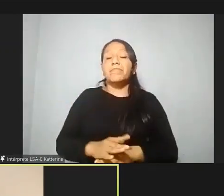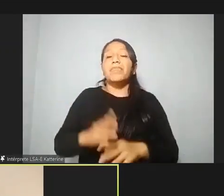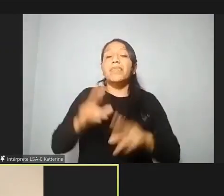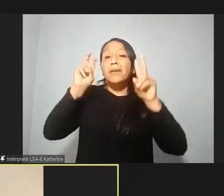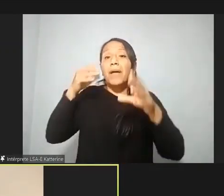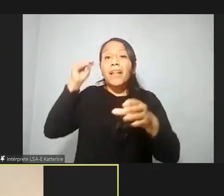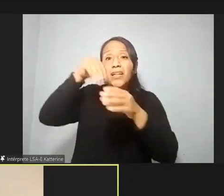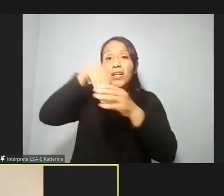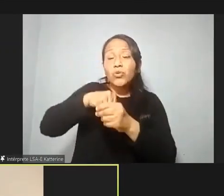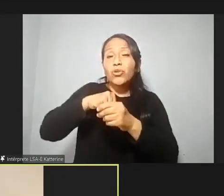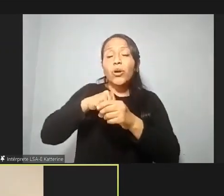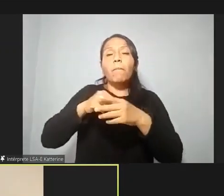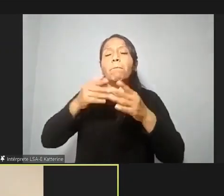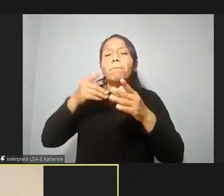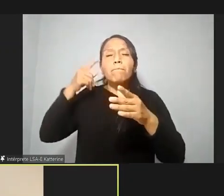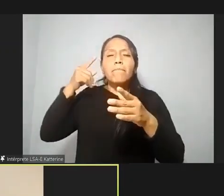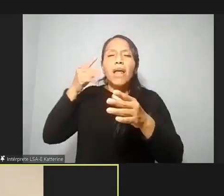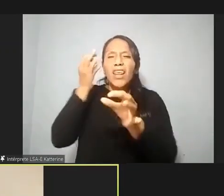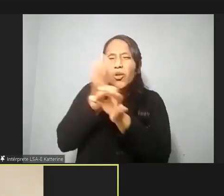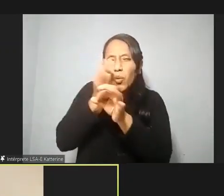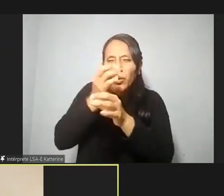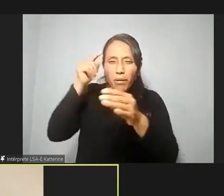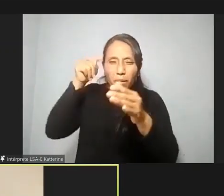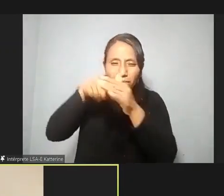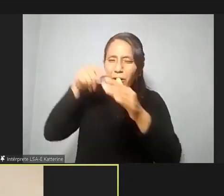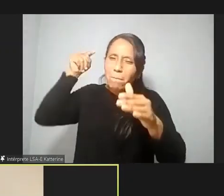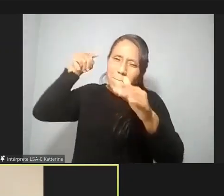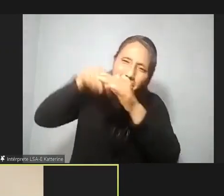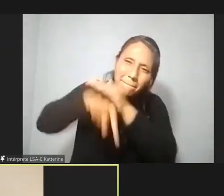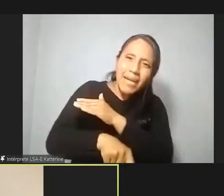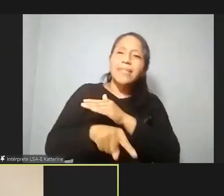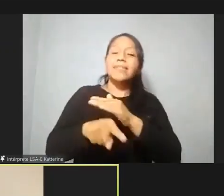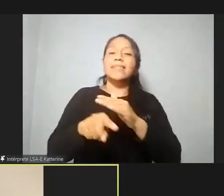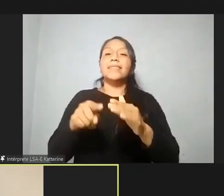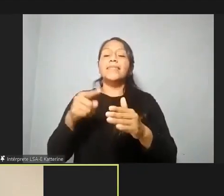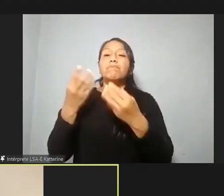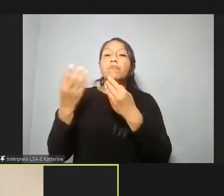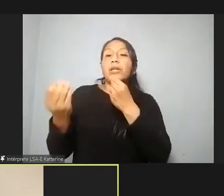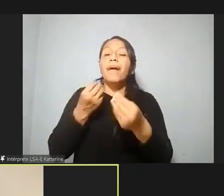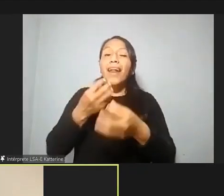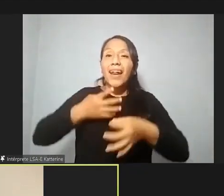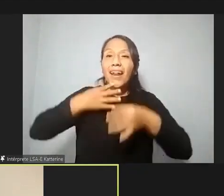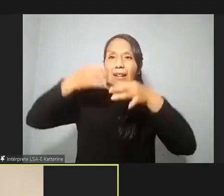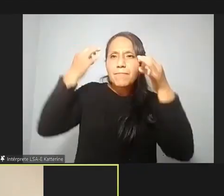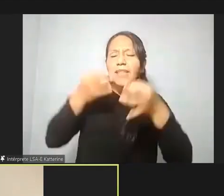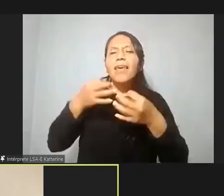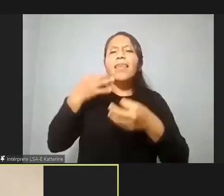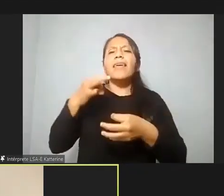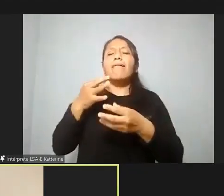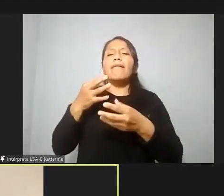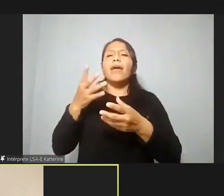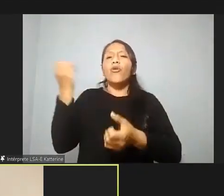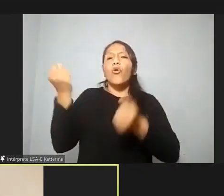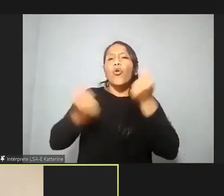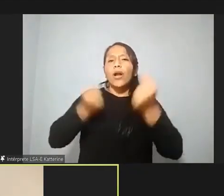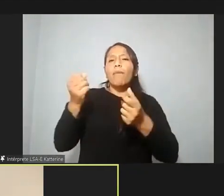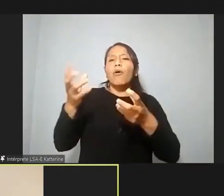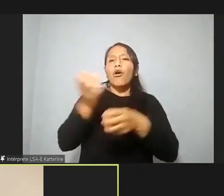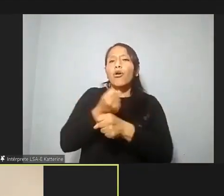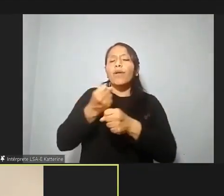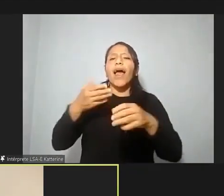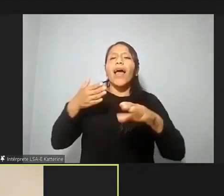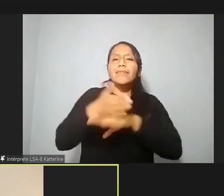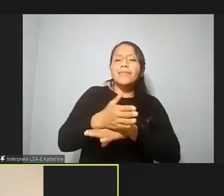allá del sistema educativo, porque para llegar al mismo debes contar con un transporte accesible, con veredas